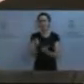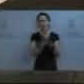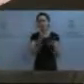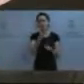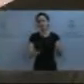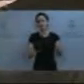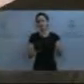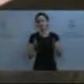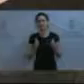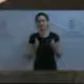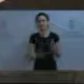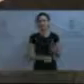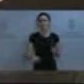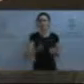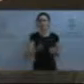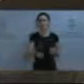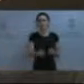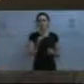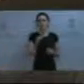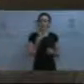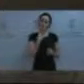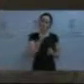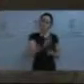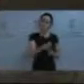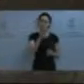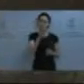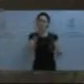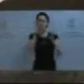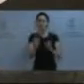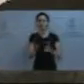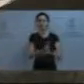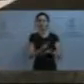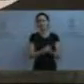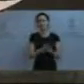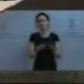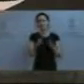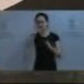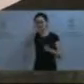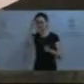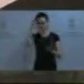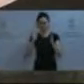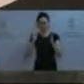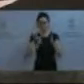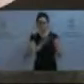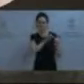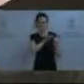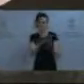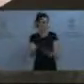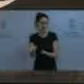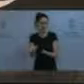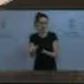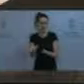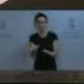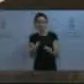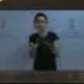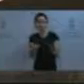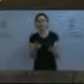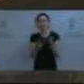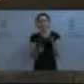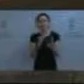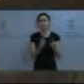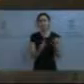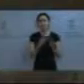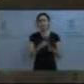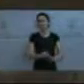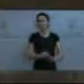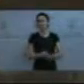usuarios. También me adelanto a decirle que incluso en los meses estivales que se avecinan, la dotación será